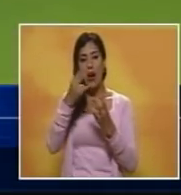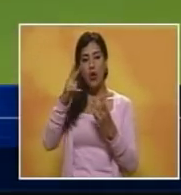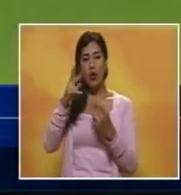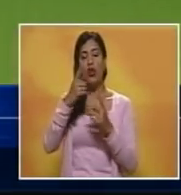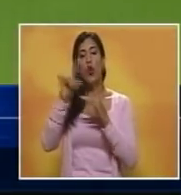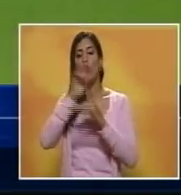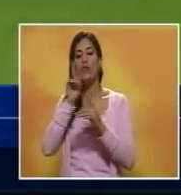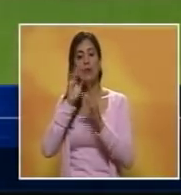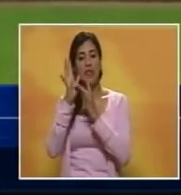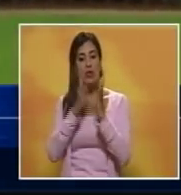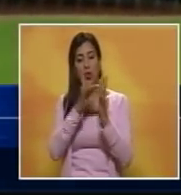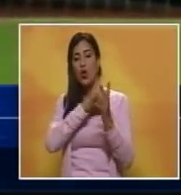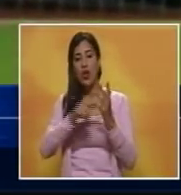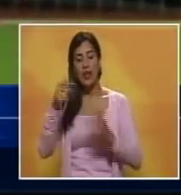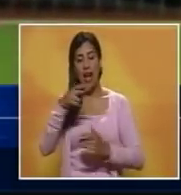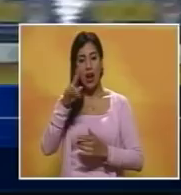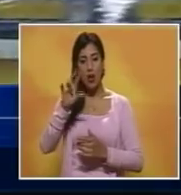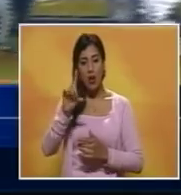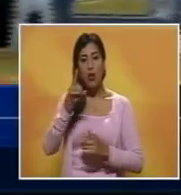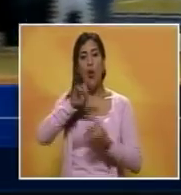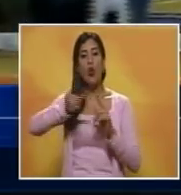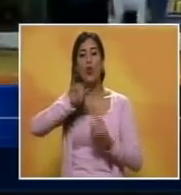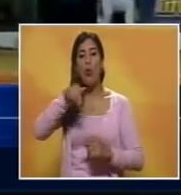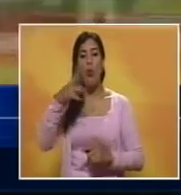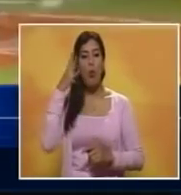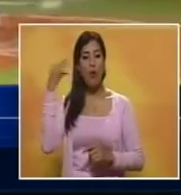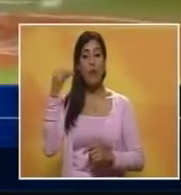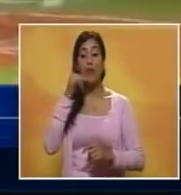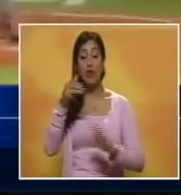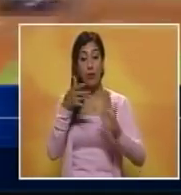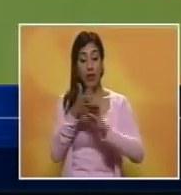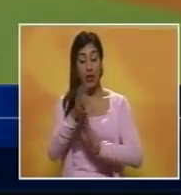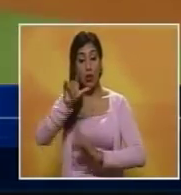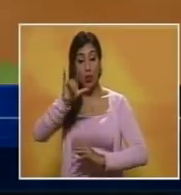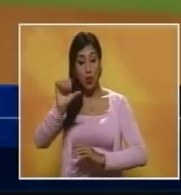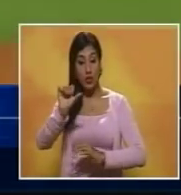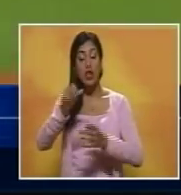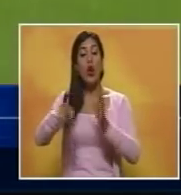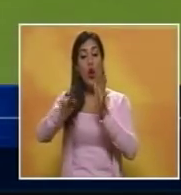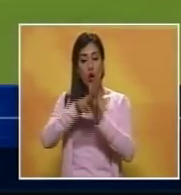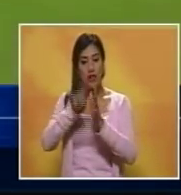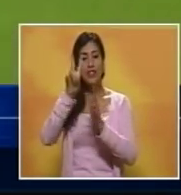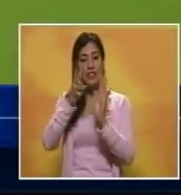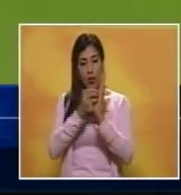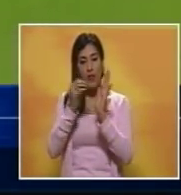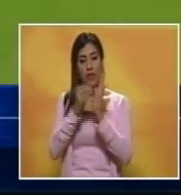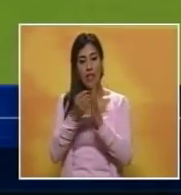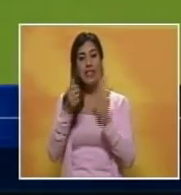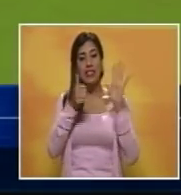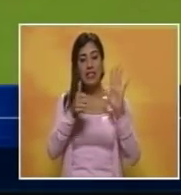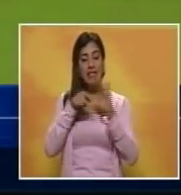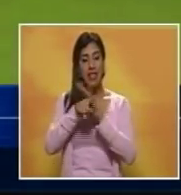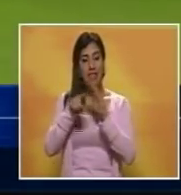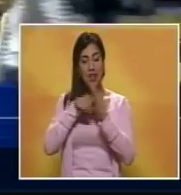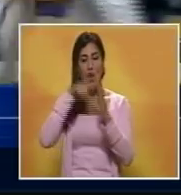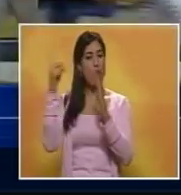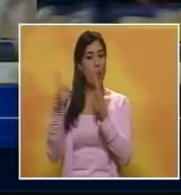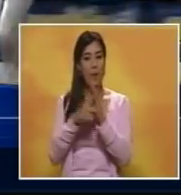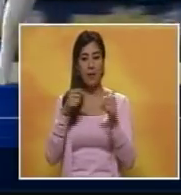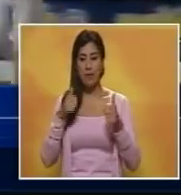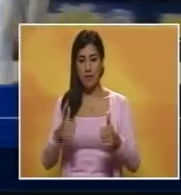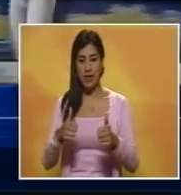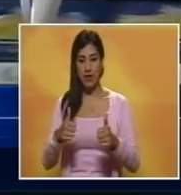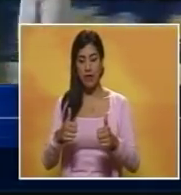Jesús Guzmán, Harold Castro y Juan Graterol. De esta manera, Luis Díaz completa su segunda victoria de la campaña con 6 entradas completas de